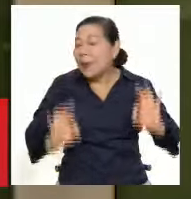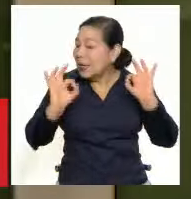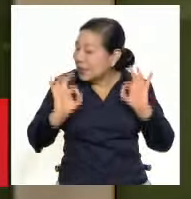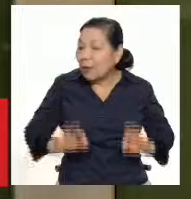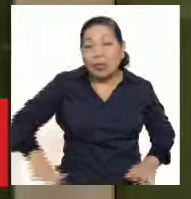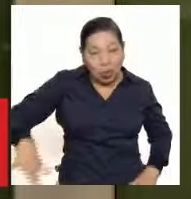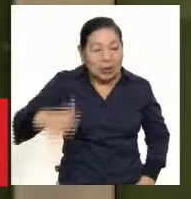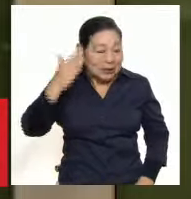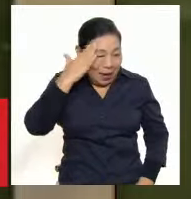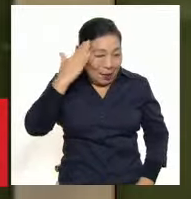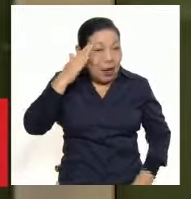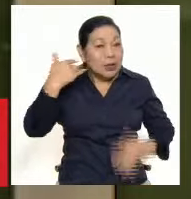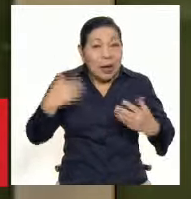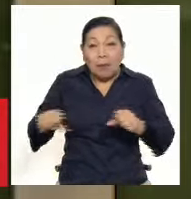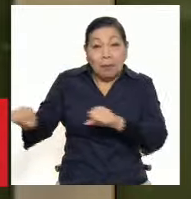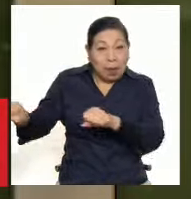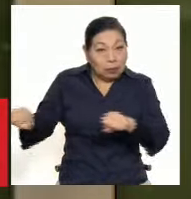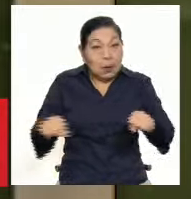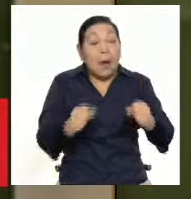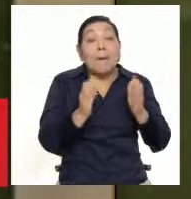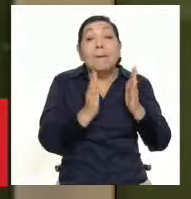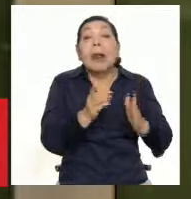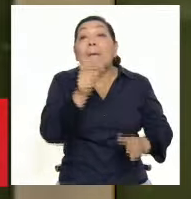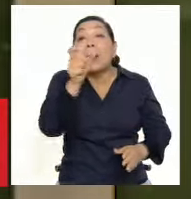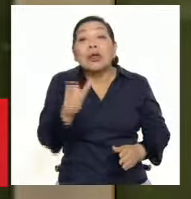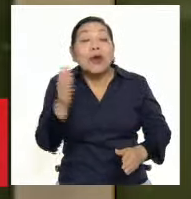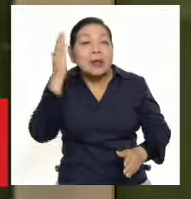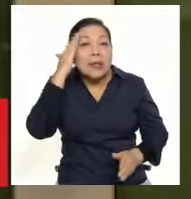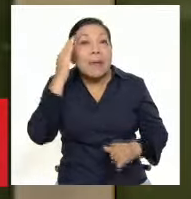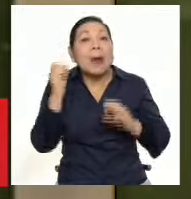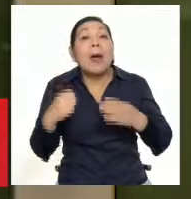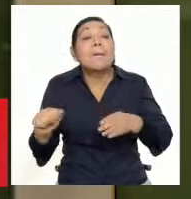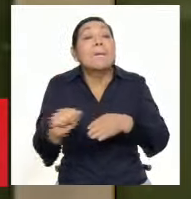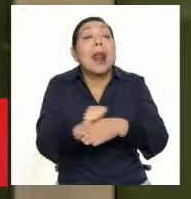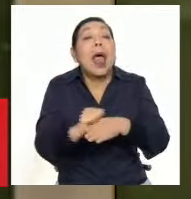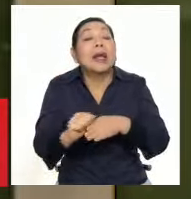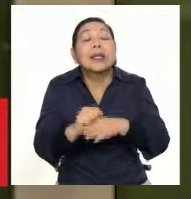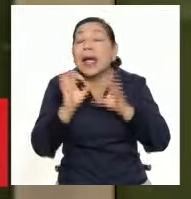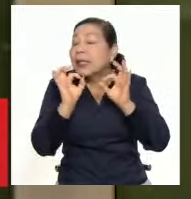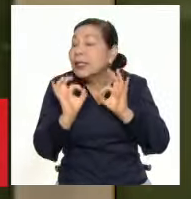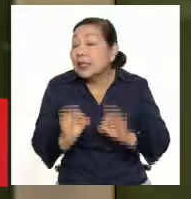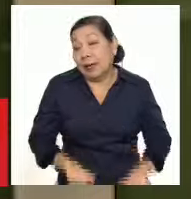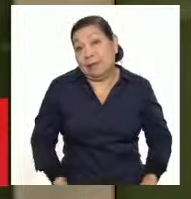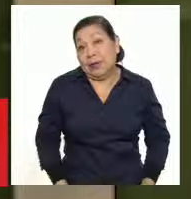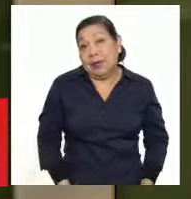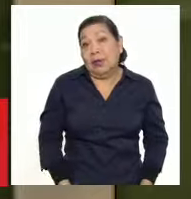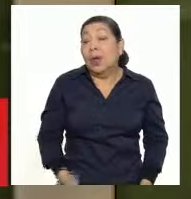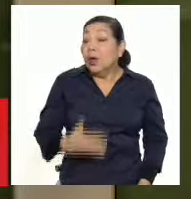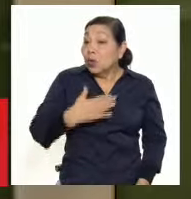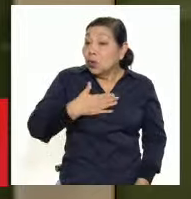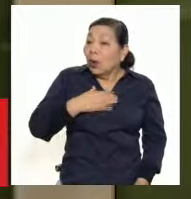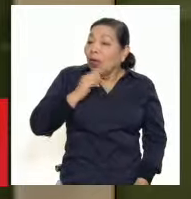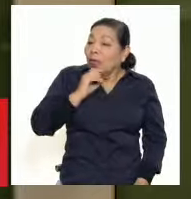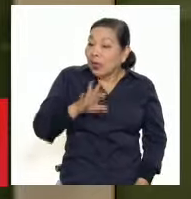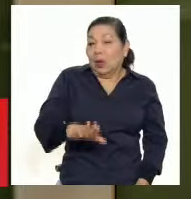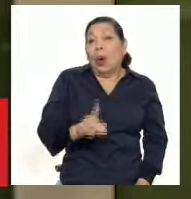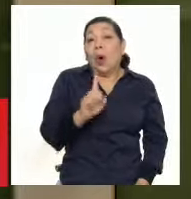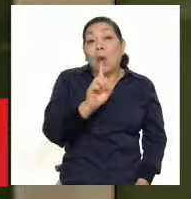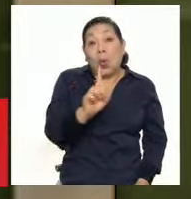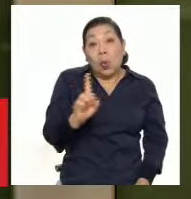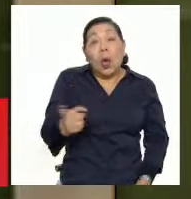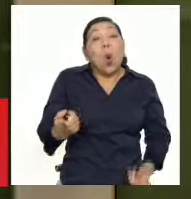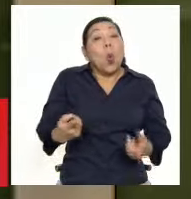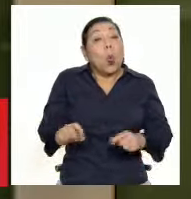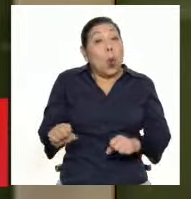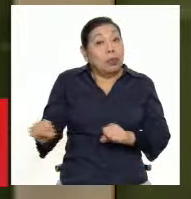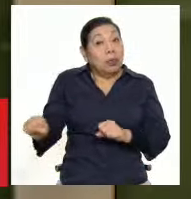sabemos todos, yo creo que siempre la preparación tiene que ser constante. Lo que a mí me preocupa, y es una opinión muy personal, es de que cada vez que ocurre